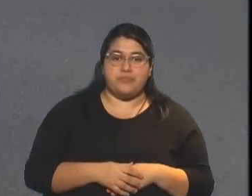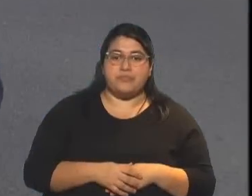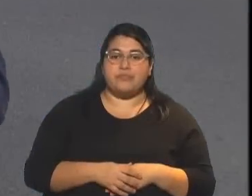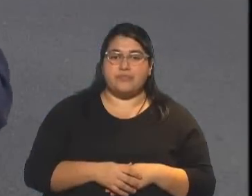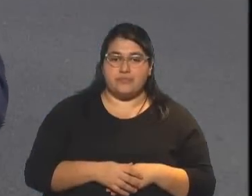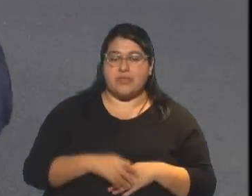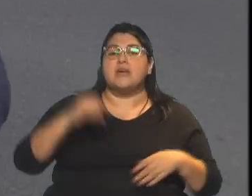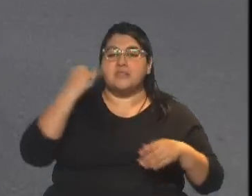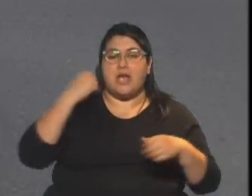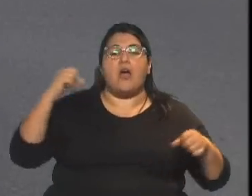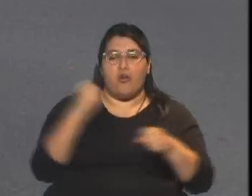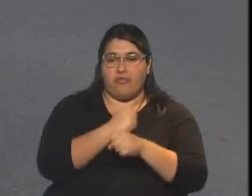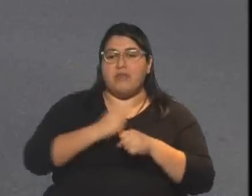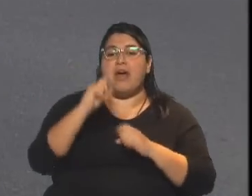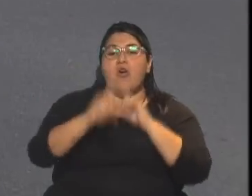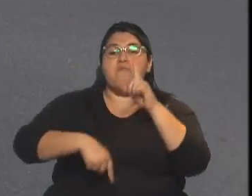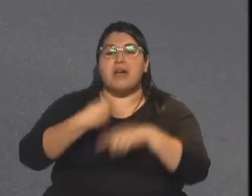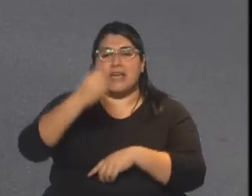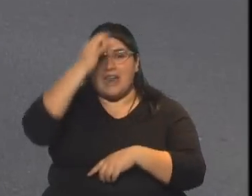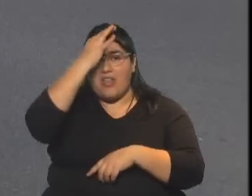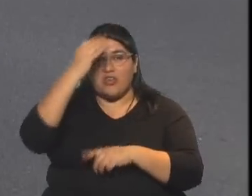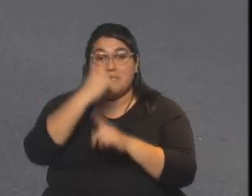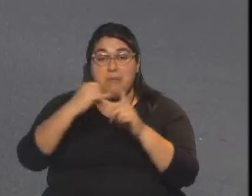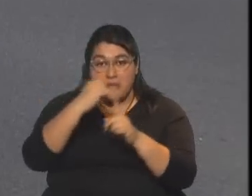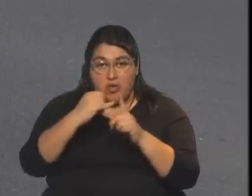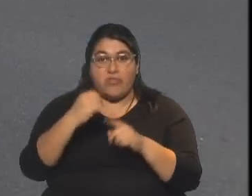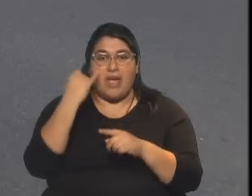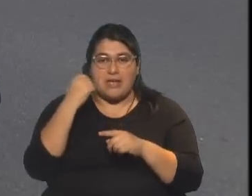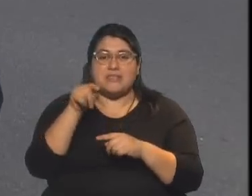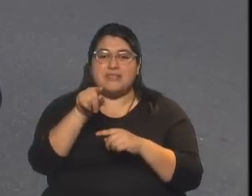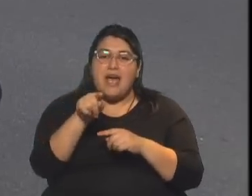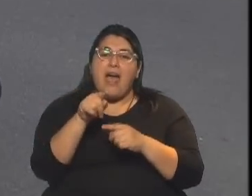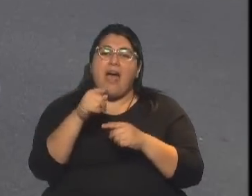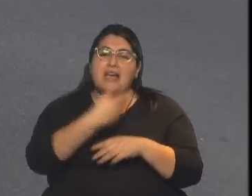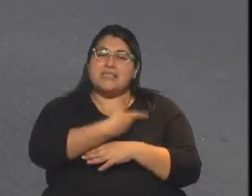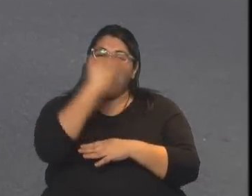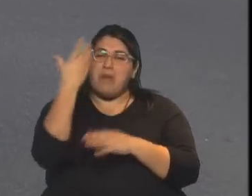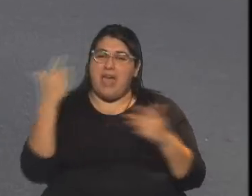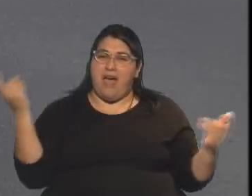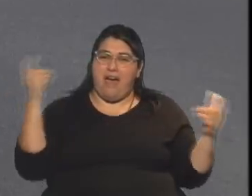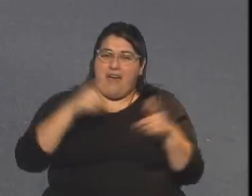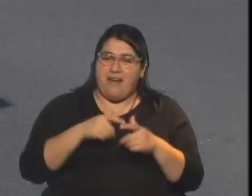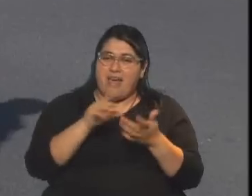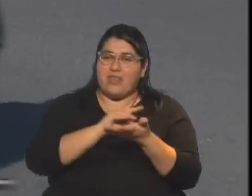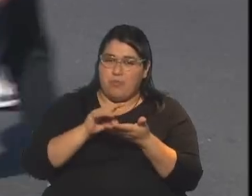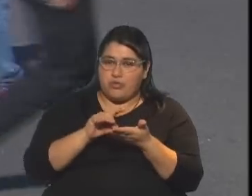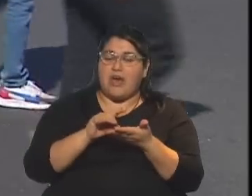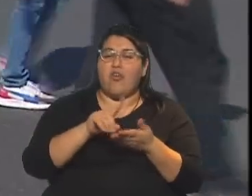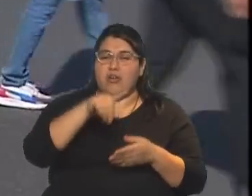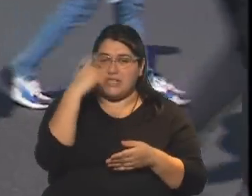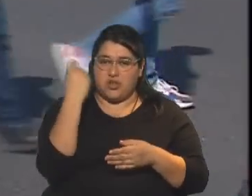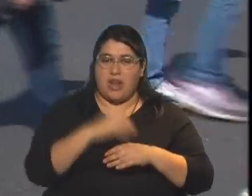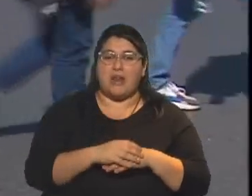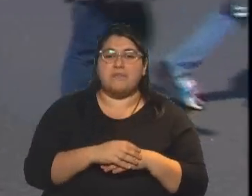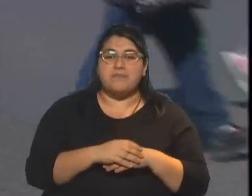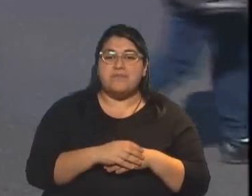bueno confirmamos mañana 12 del mediodía asamblea legislativa en la cámara de diputados de la nación asamblea